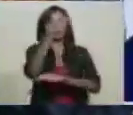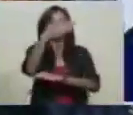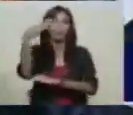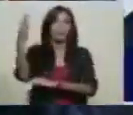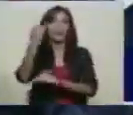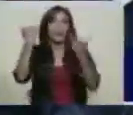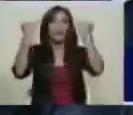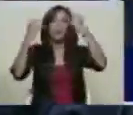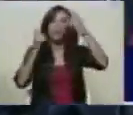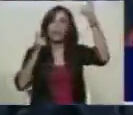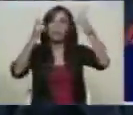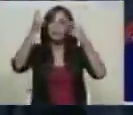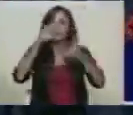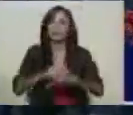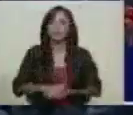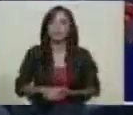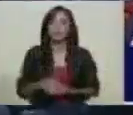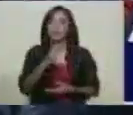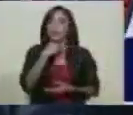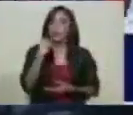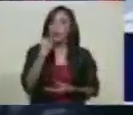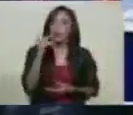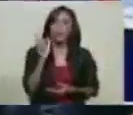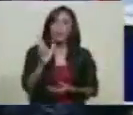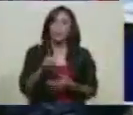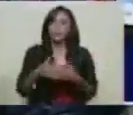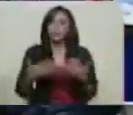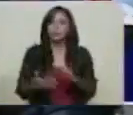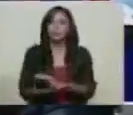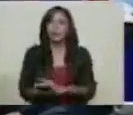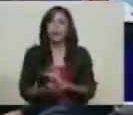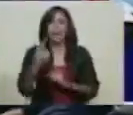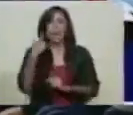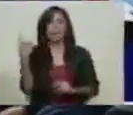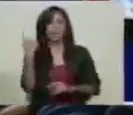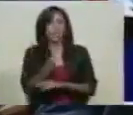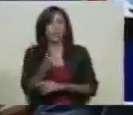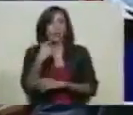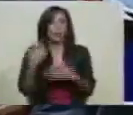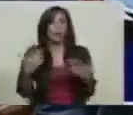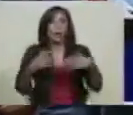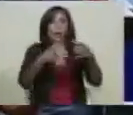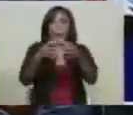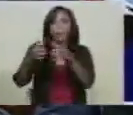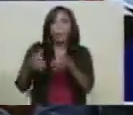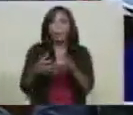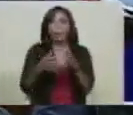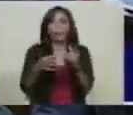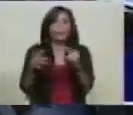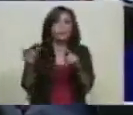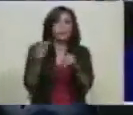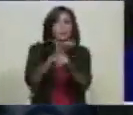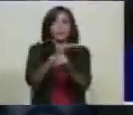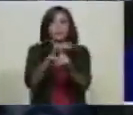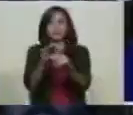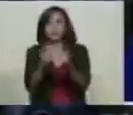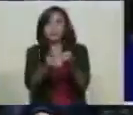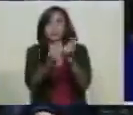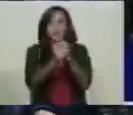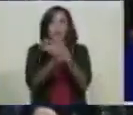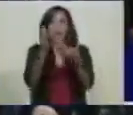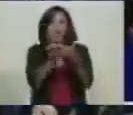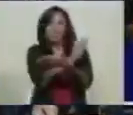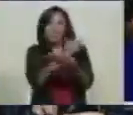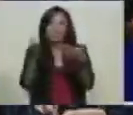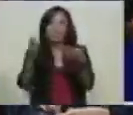Chávez. La juventud PSU no tiene ni debe tener jamás grupos ni fracciones que dividan. Nosotros somos